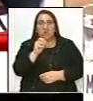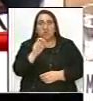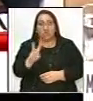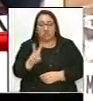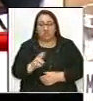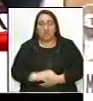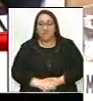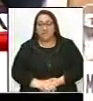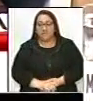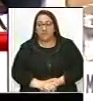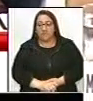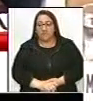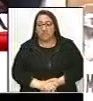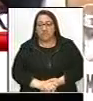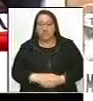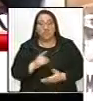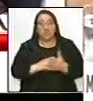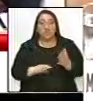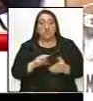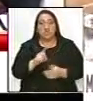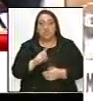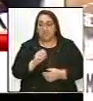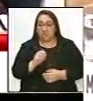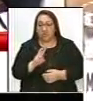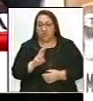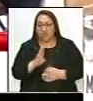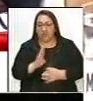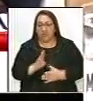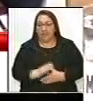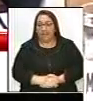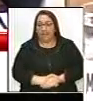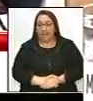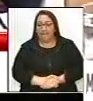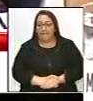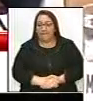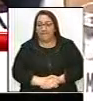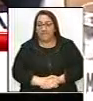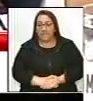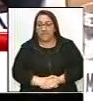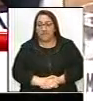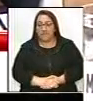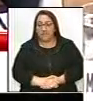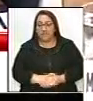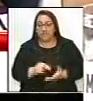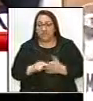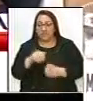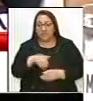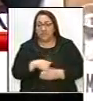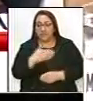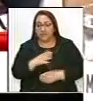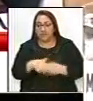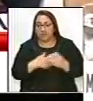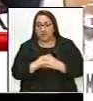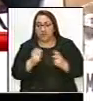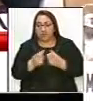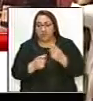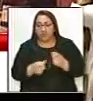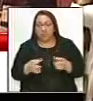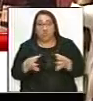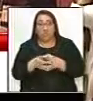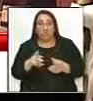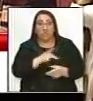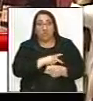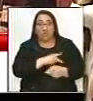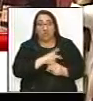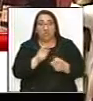102, el 102B, estamos prácticamente votando a favor solamente los congresistas de Fuerza Popular